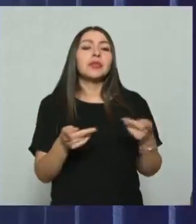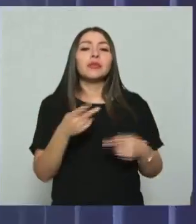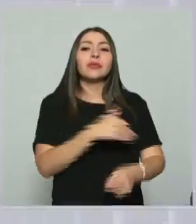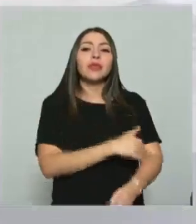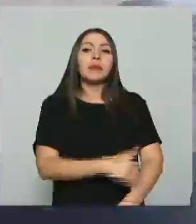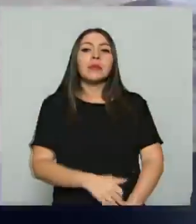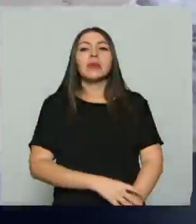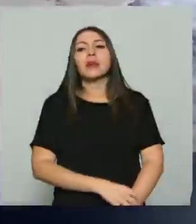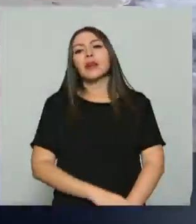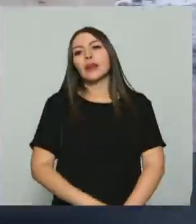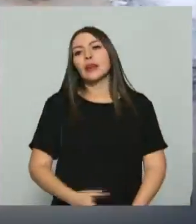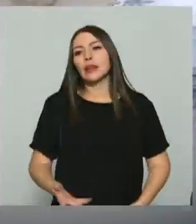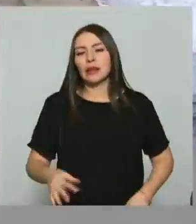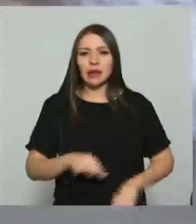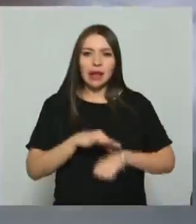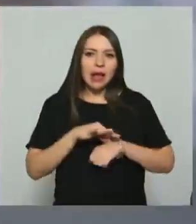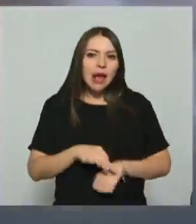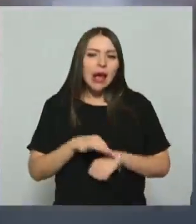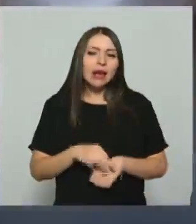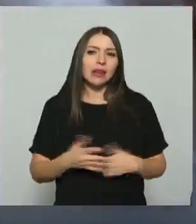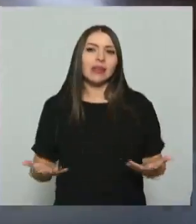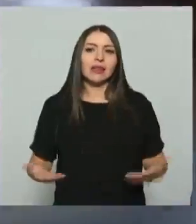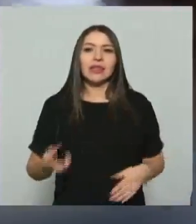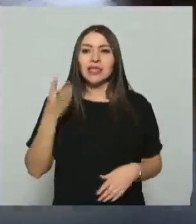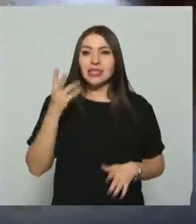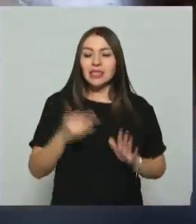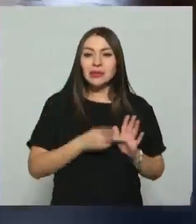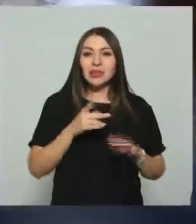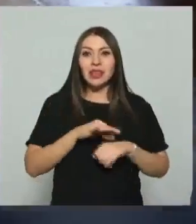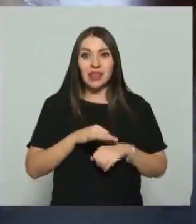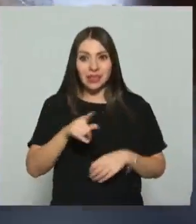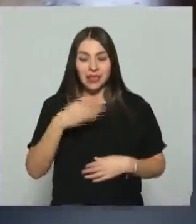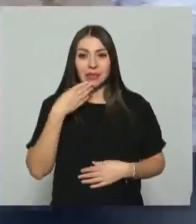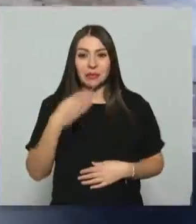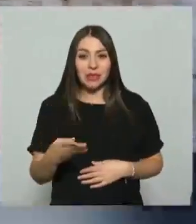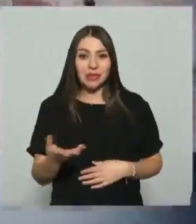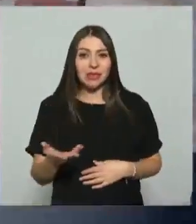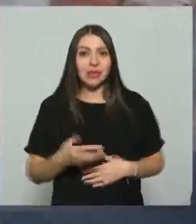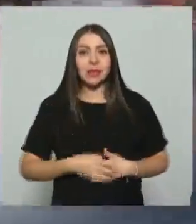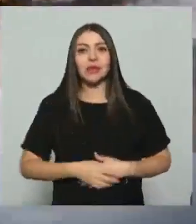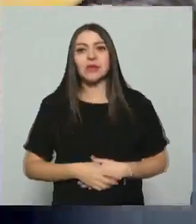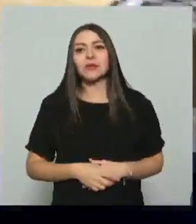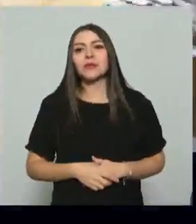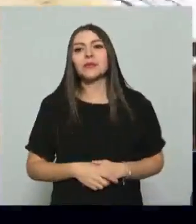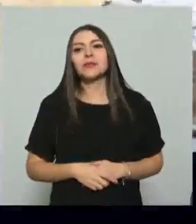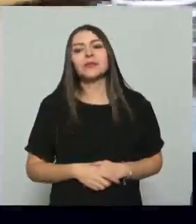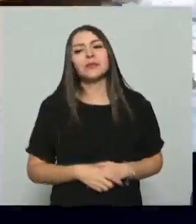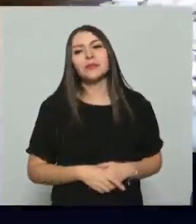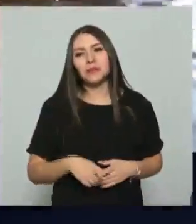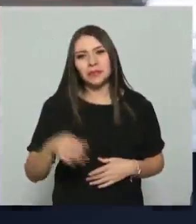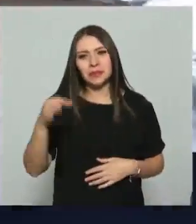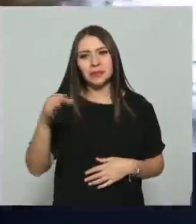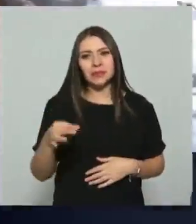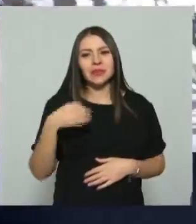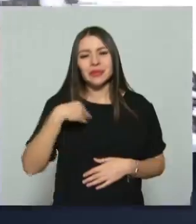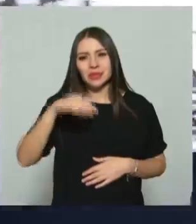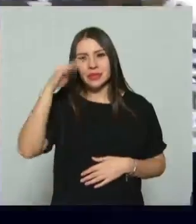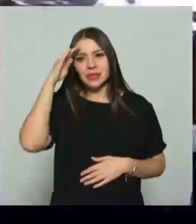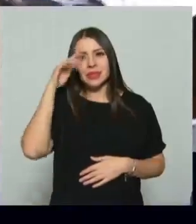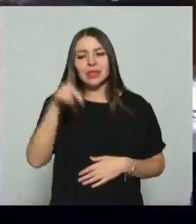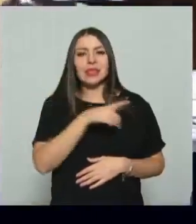su familia? Carne. Entonces, 3 veces carne, ¿esto es adecuado? Es justamente lo que estaba pensando, Mariana. Aquí se trata de